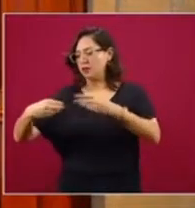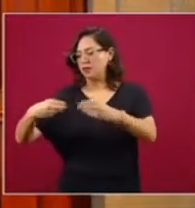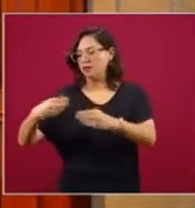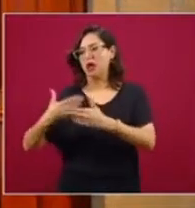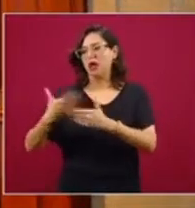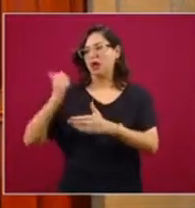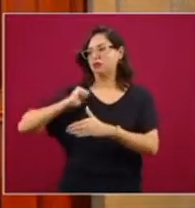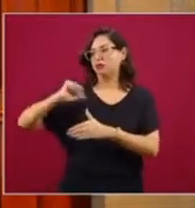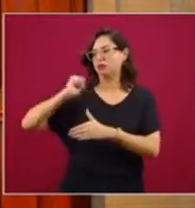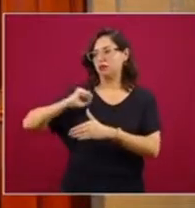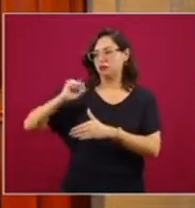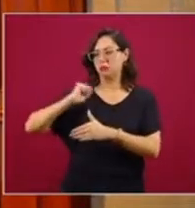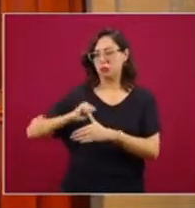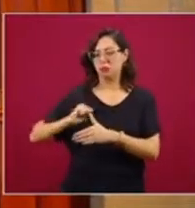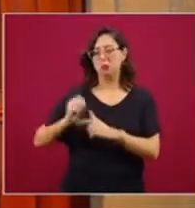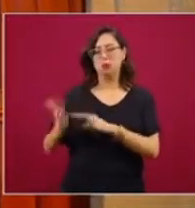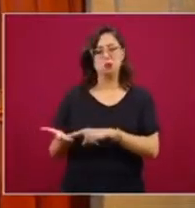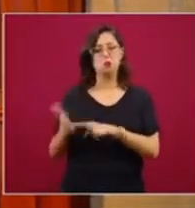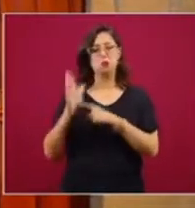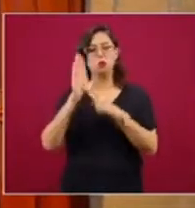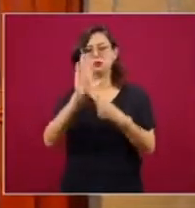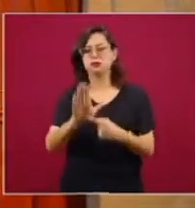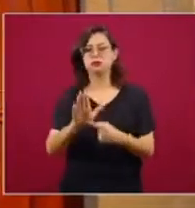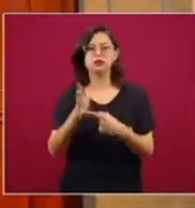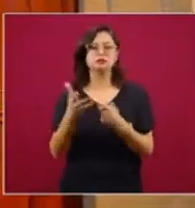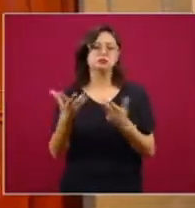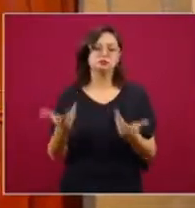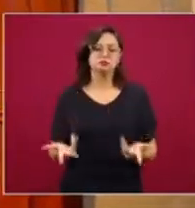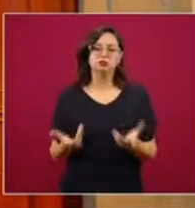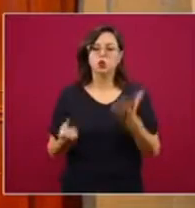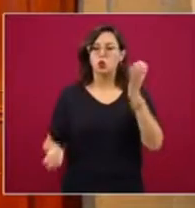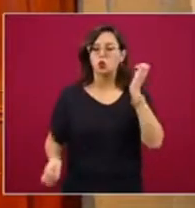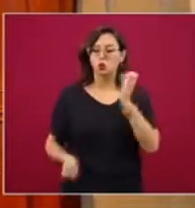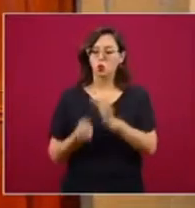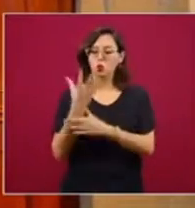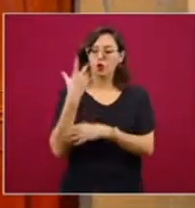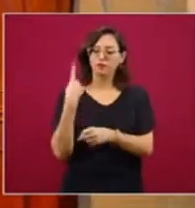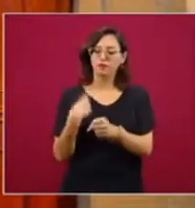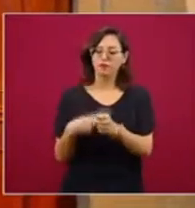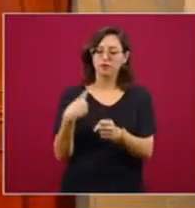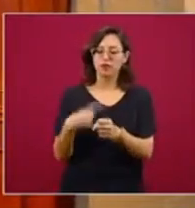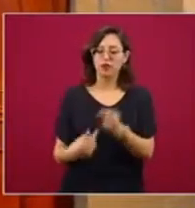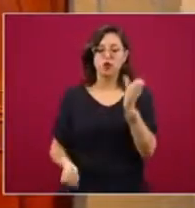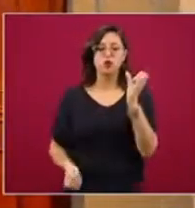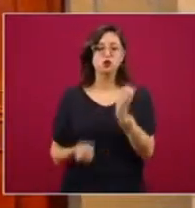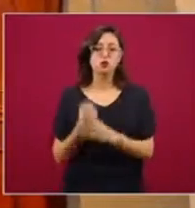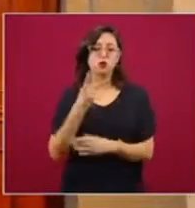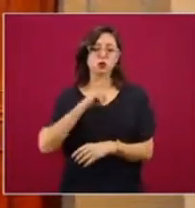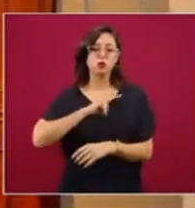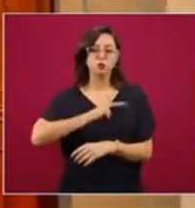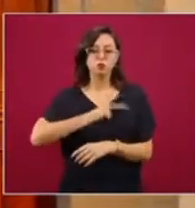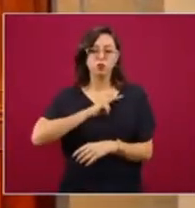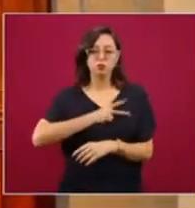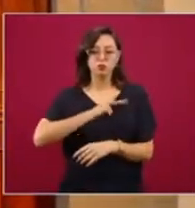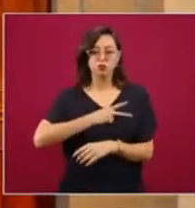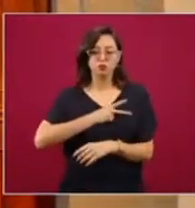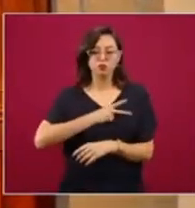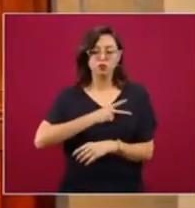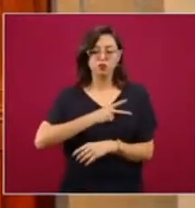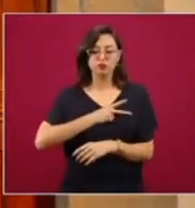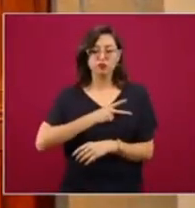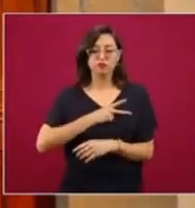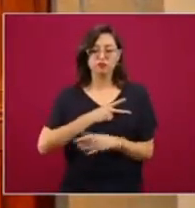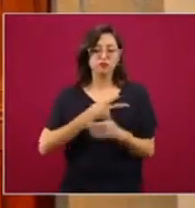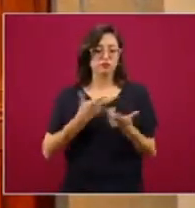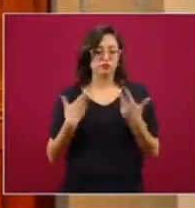COVID ilustran que las enfermedades emergentes por nuevos virus, una vez que se establecen en